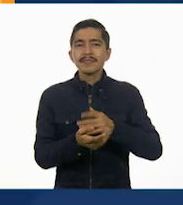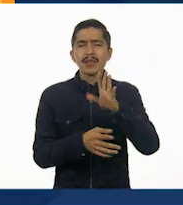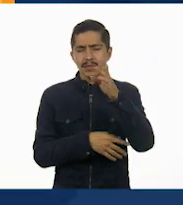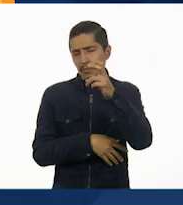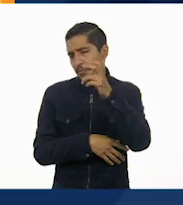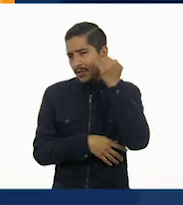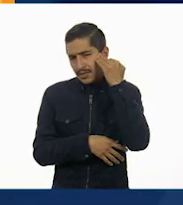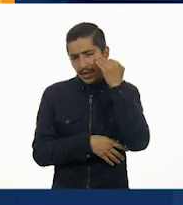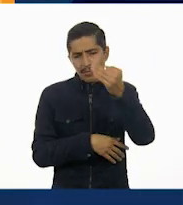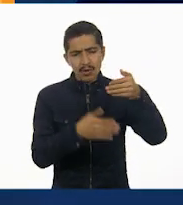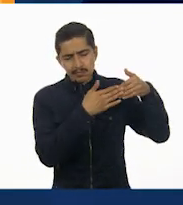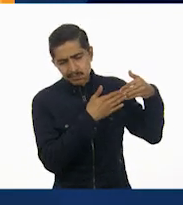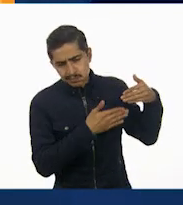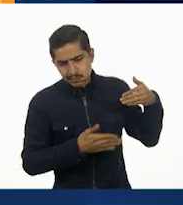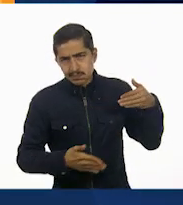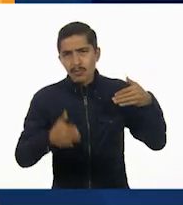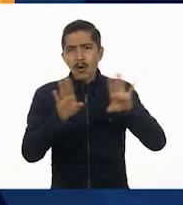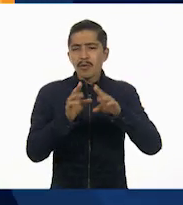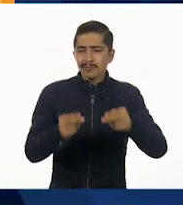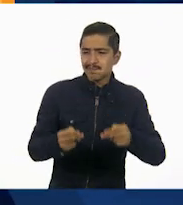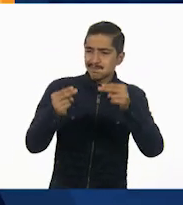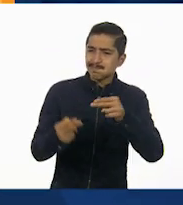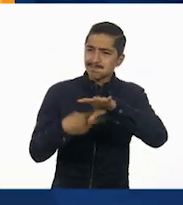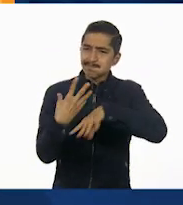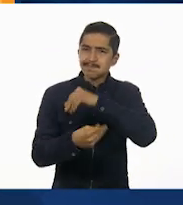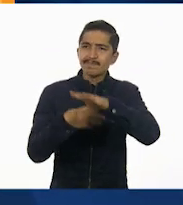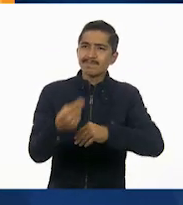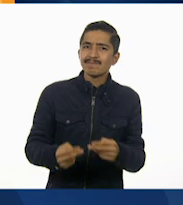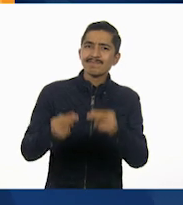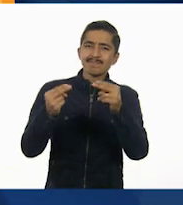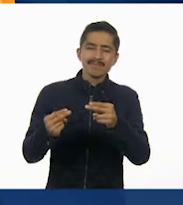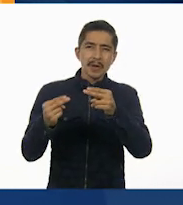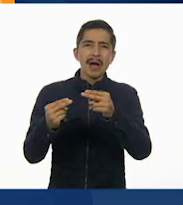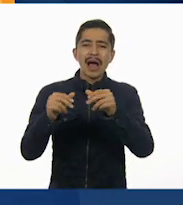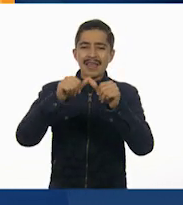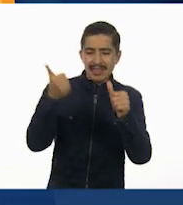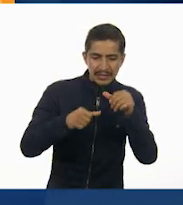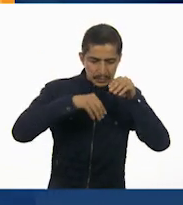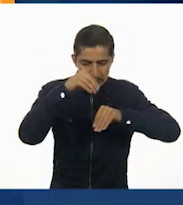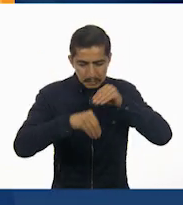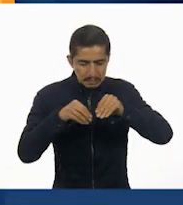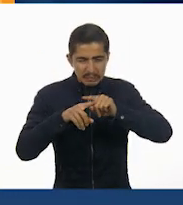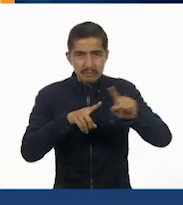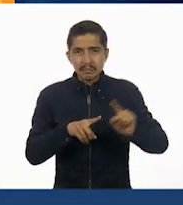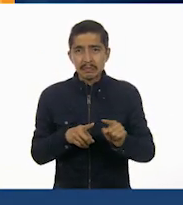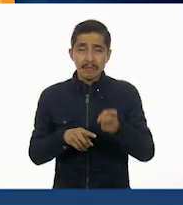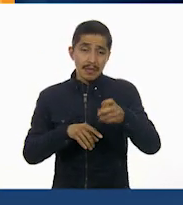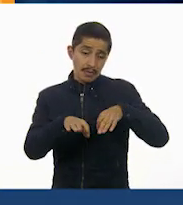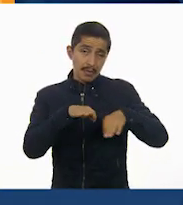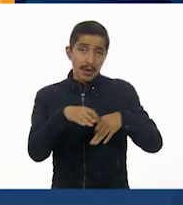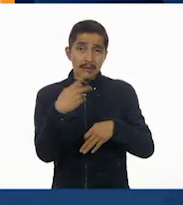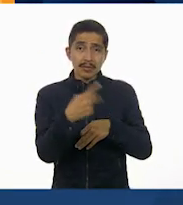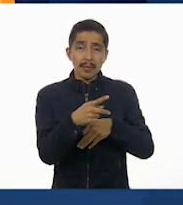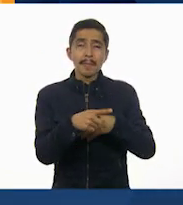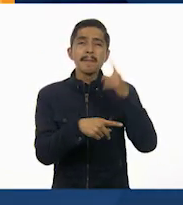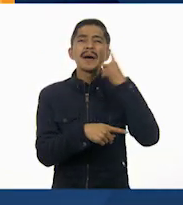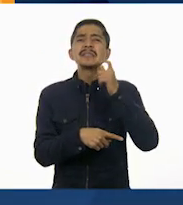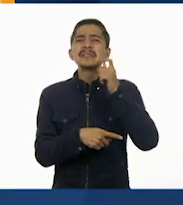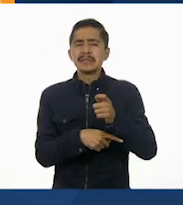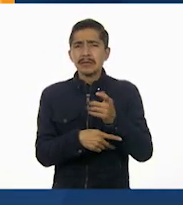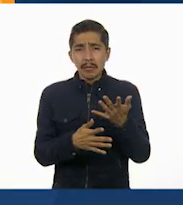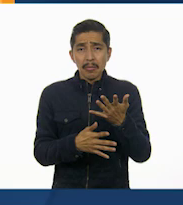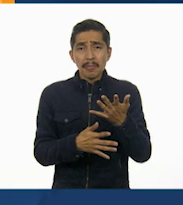tiempo incorporaron la actividad comercial y la manufactura de artesanías. Estos oficios facilitaron la generación